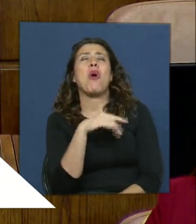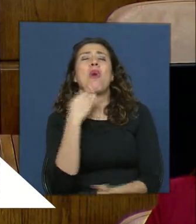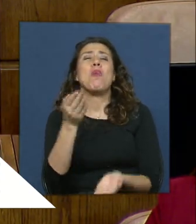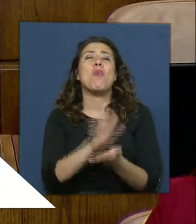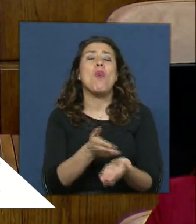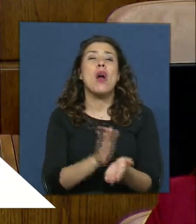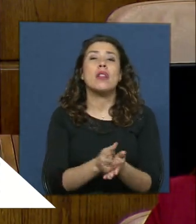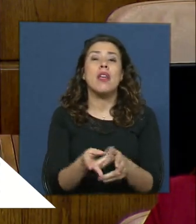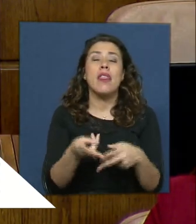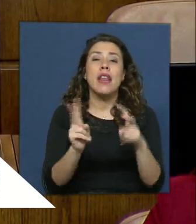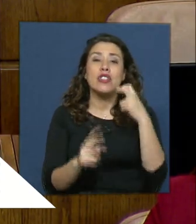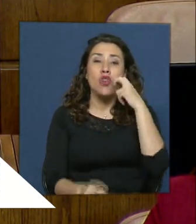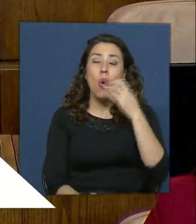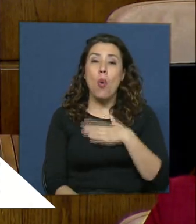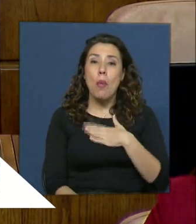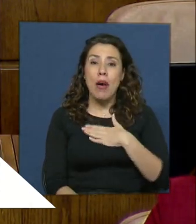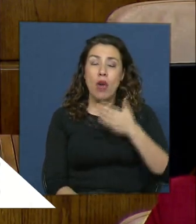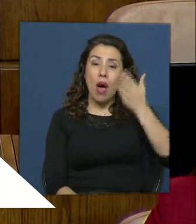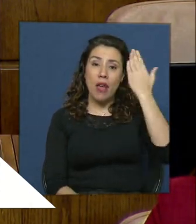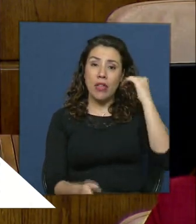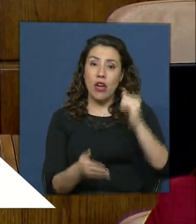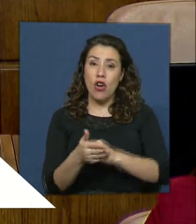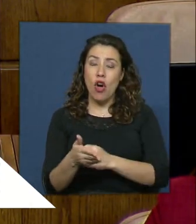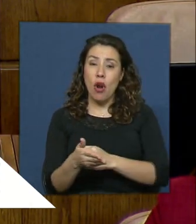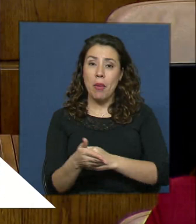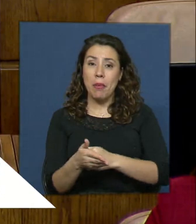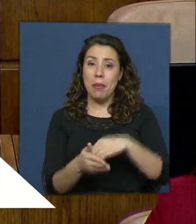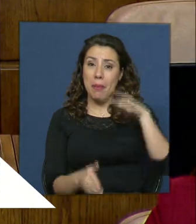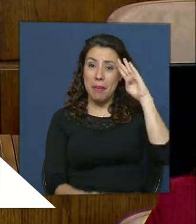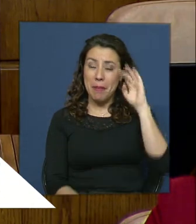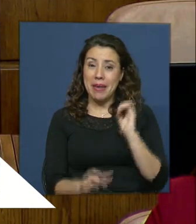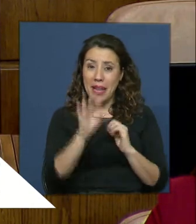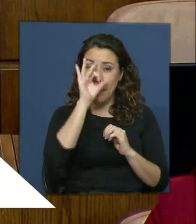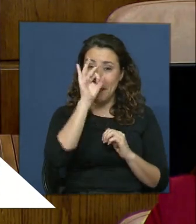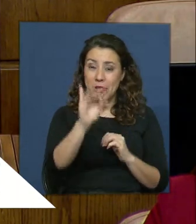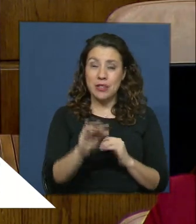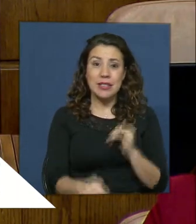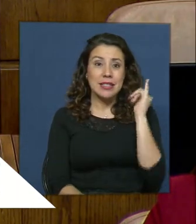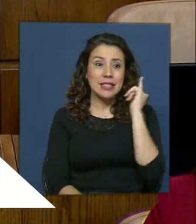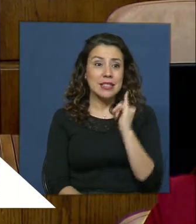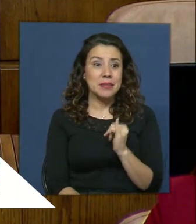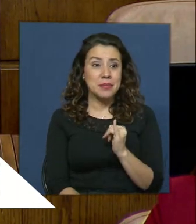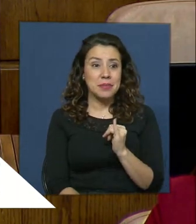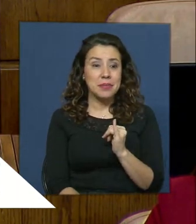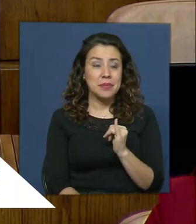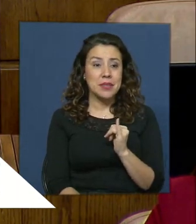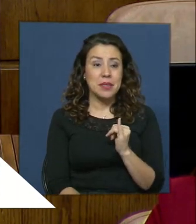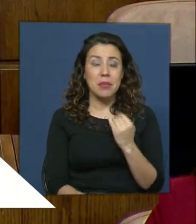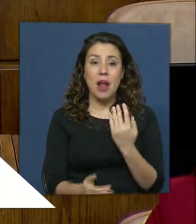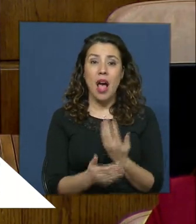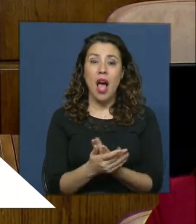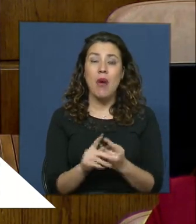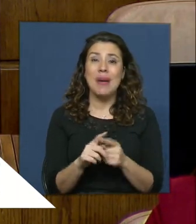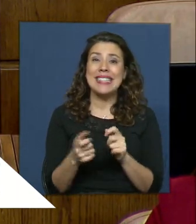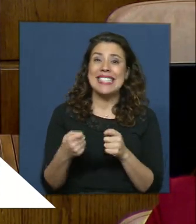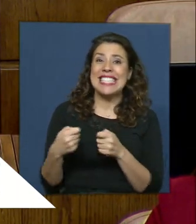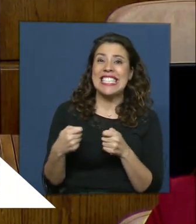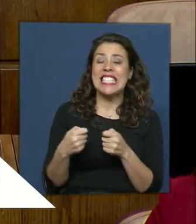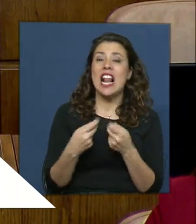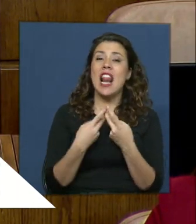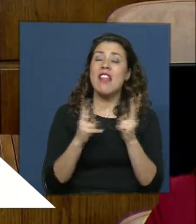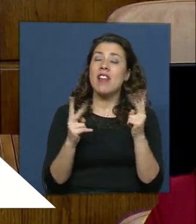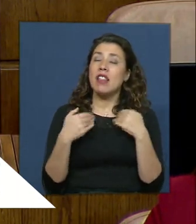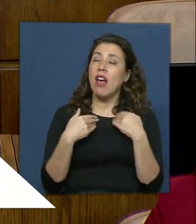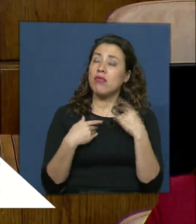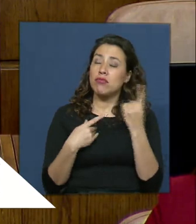contra los derechos humanos cometidos en la dictadura de Pinochet. Siempre hay y va a haber una tensión entre la libertad de